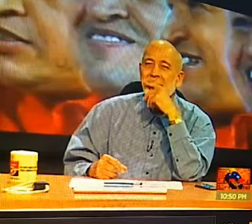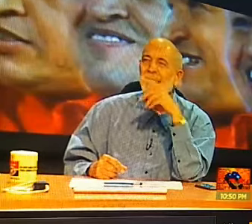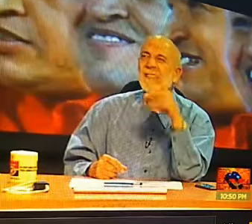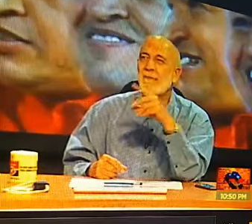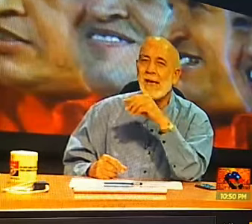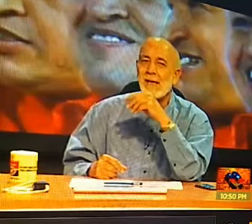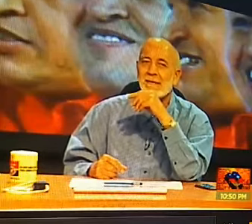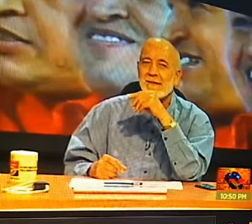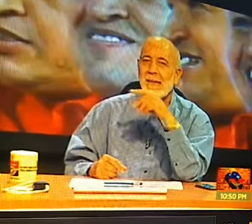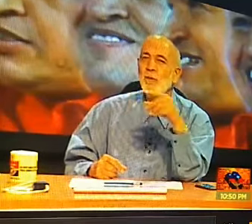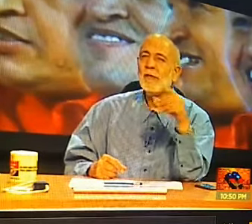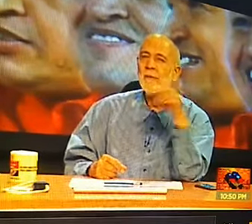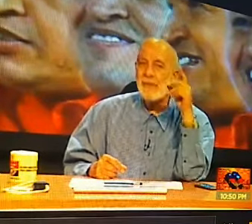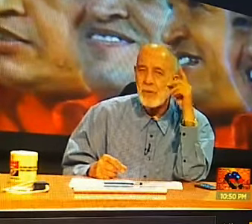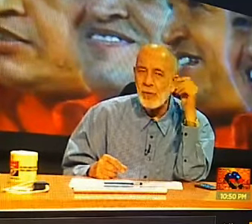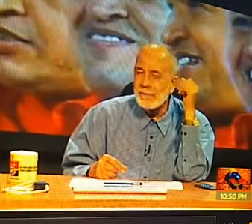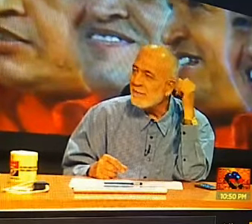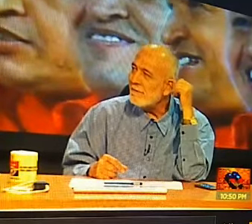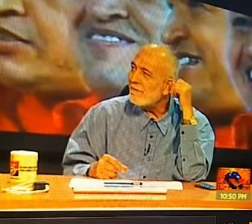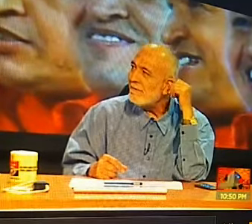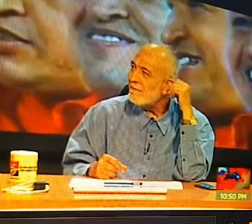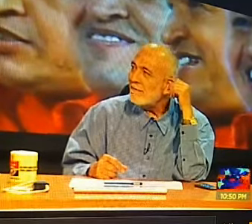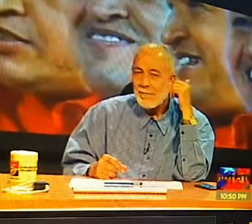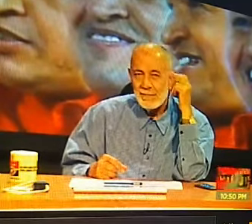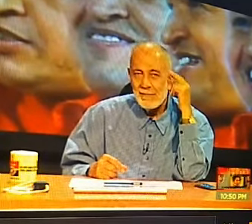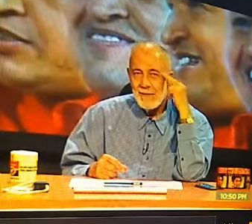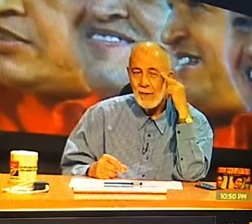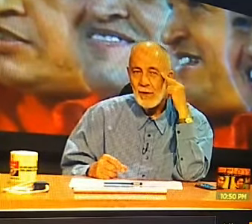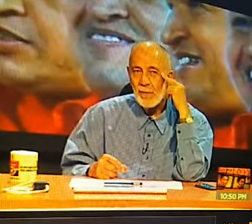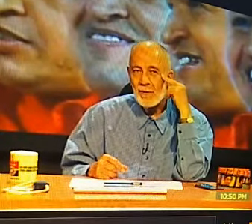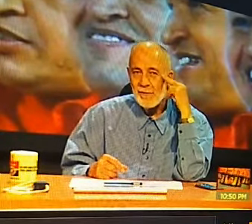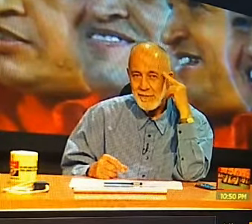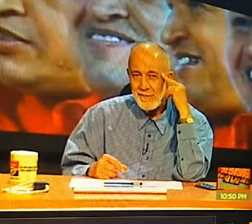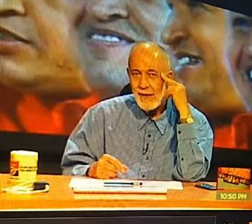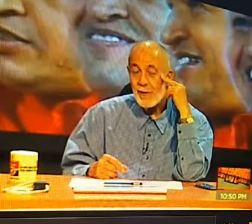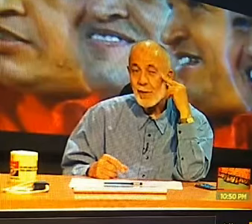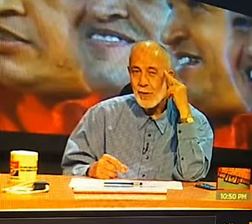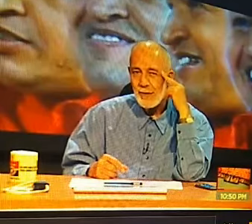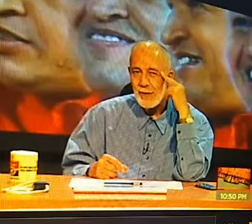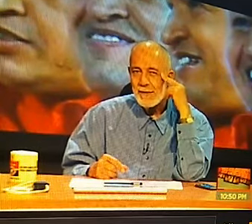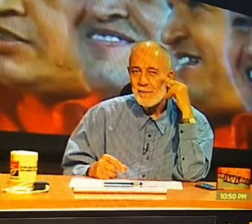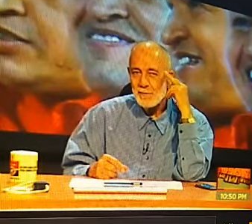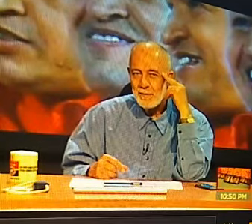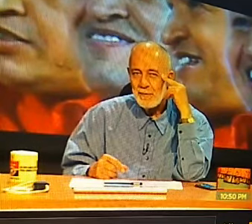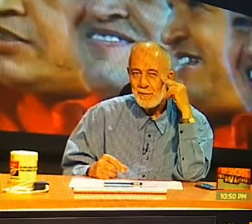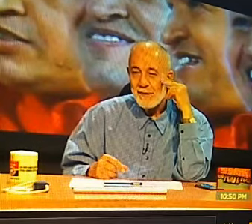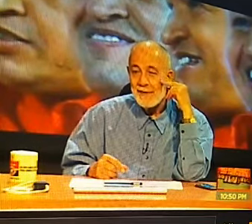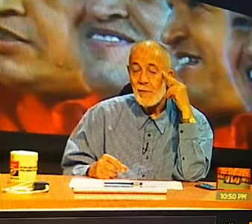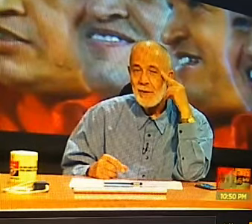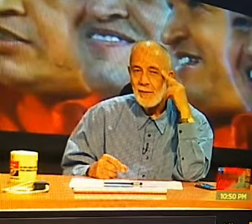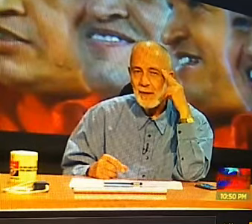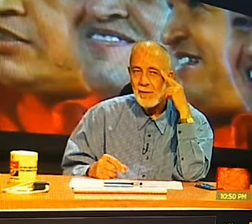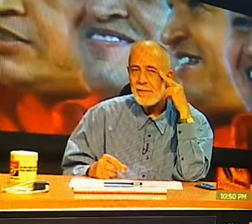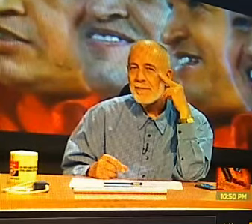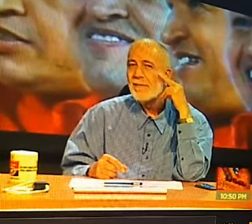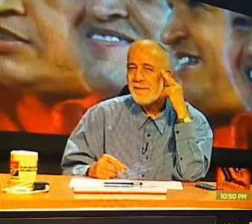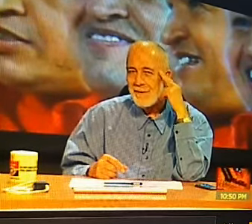No es que se fue, se multiplicó en nuestro pueblo, en nuestros corazones. Se